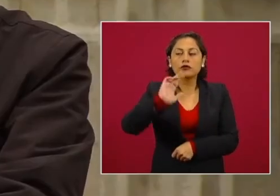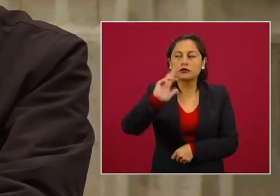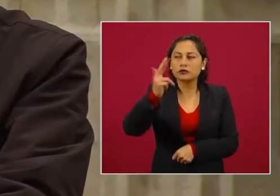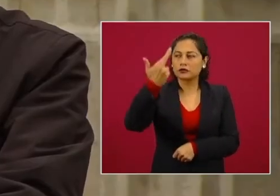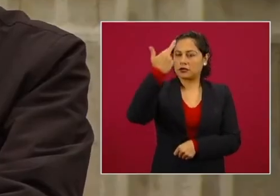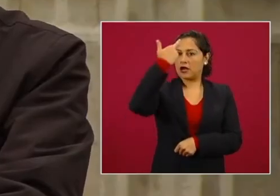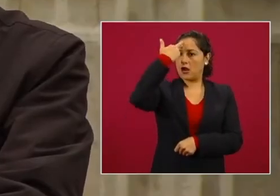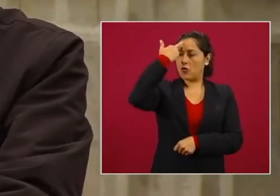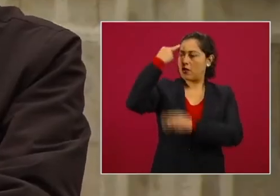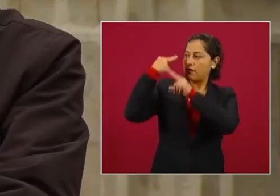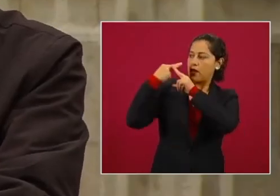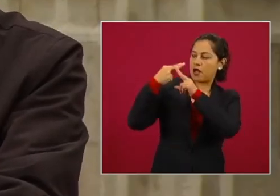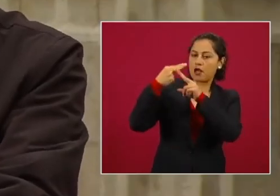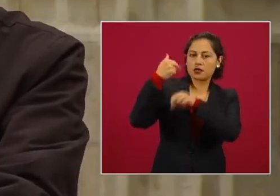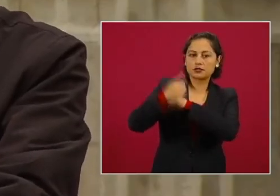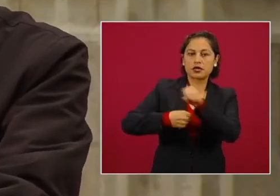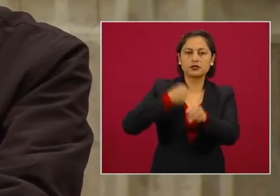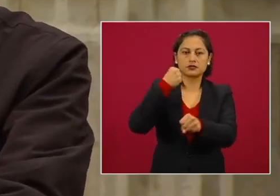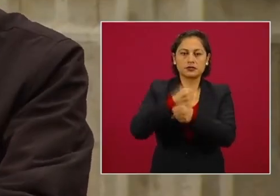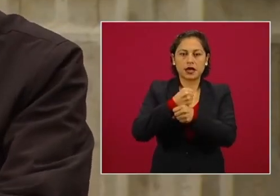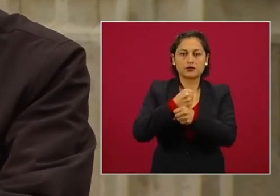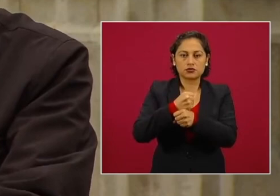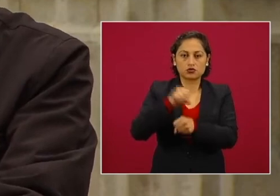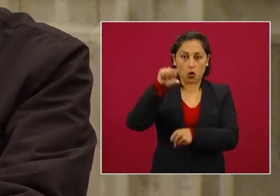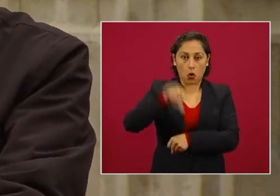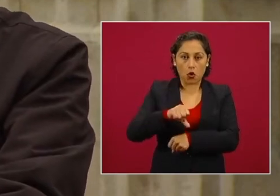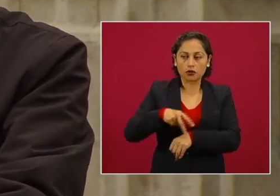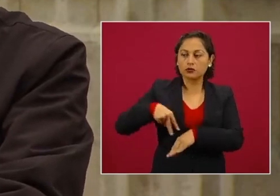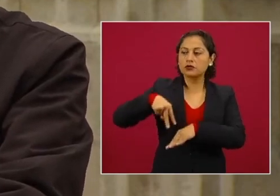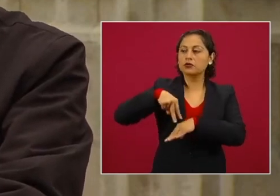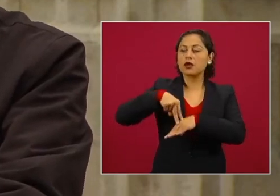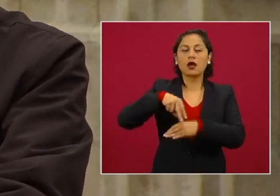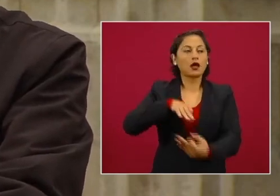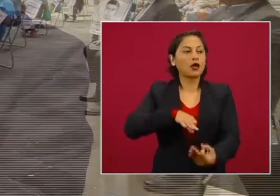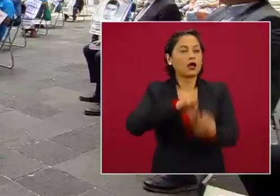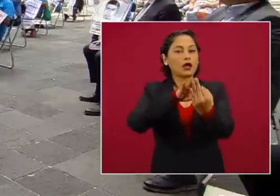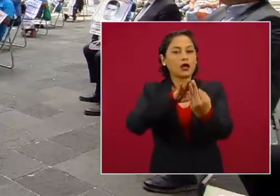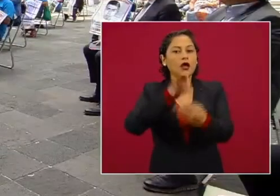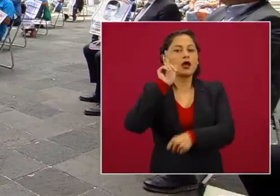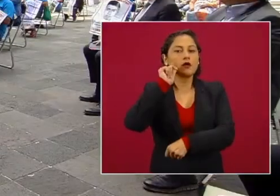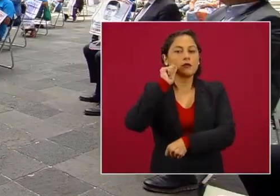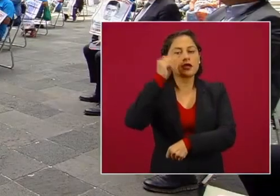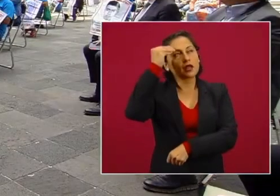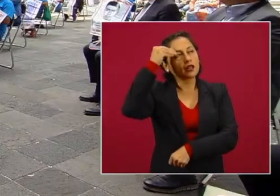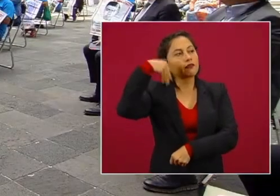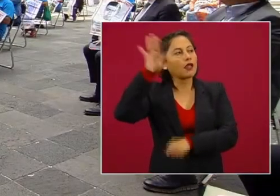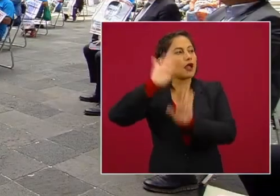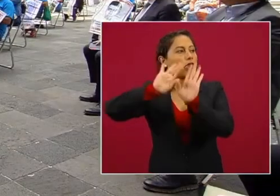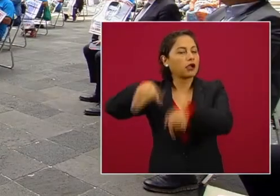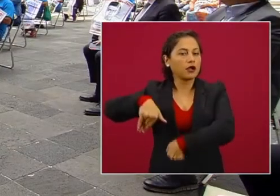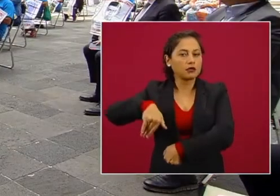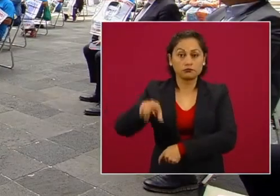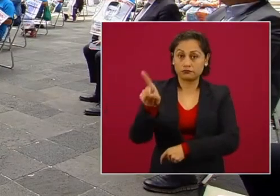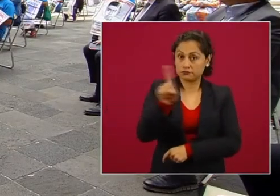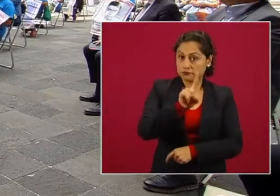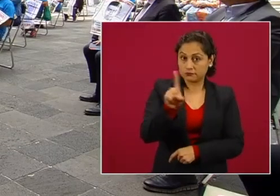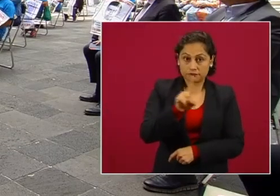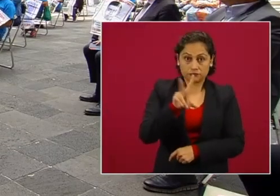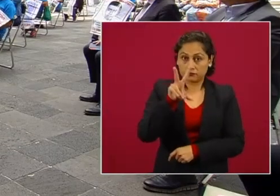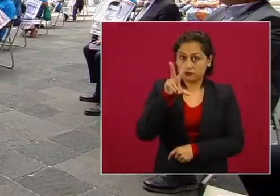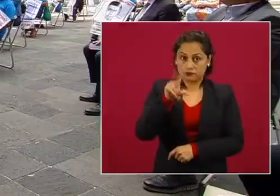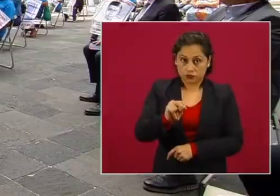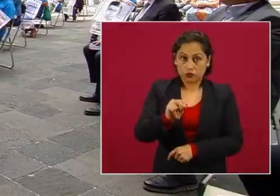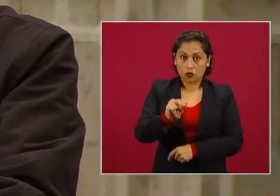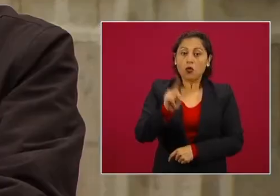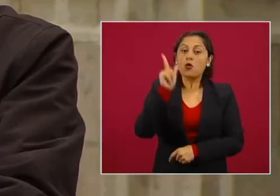aquí con ustedes ya mañana nos vamos a olvidar no mañana en la mañana la